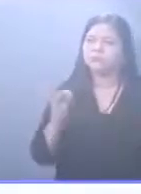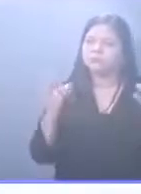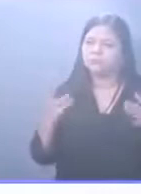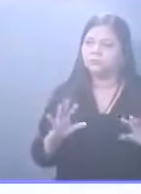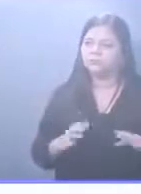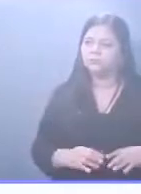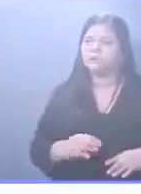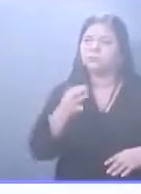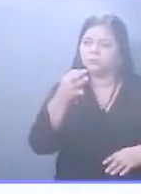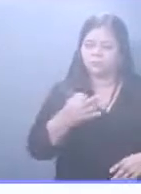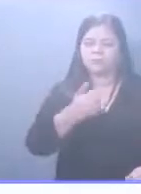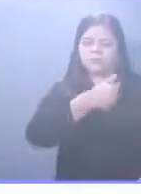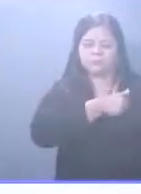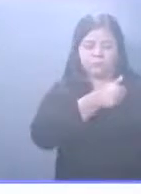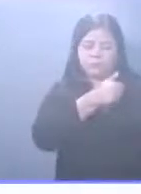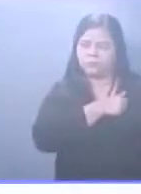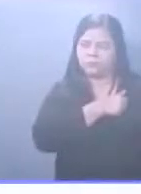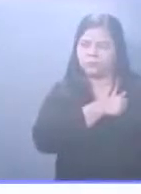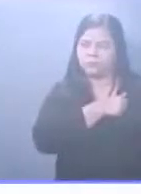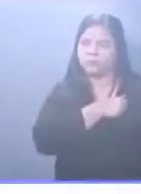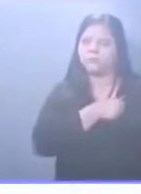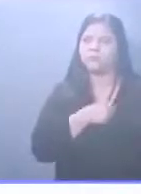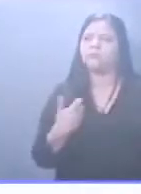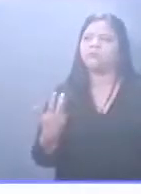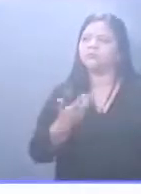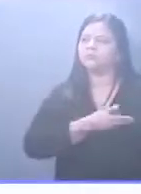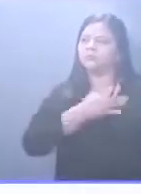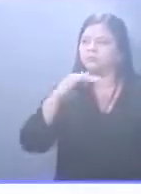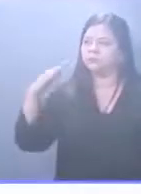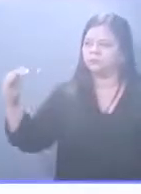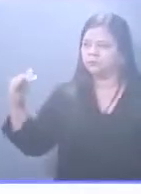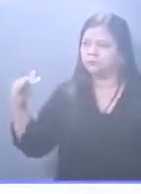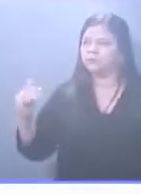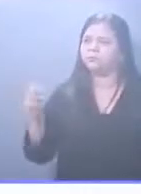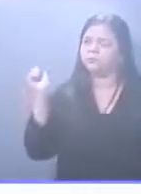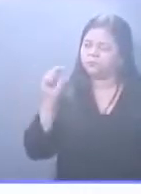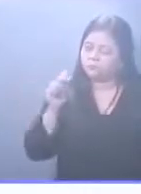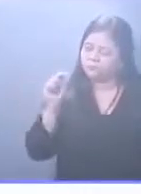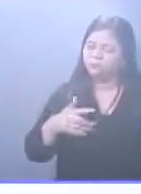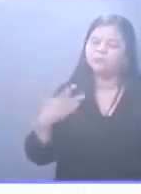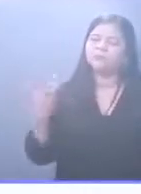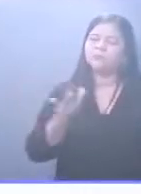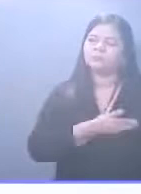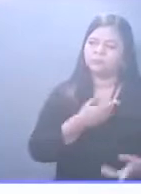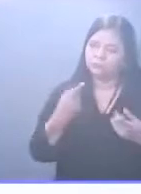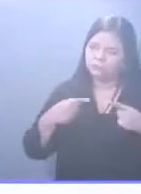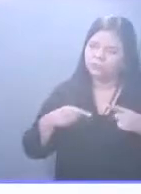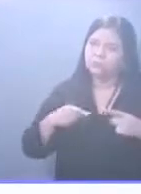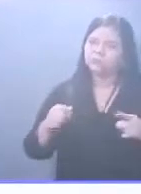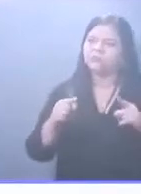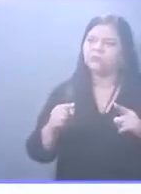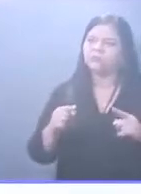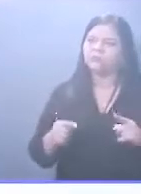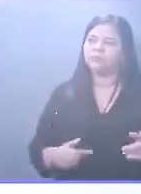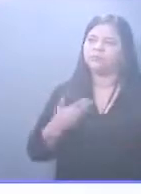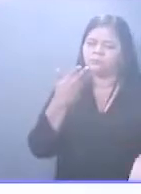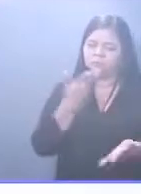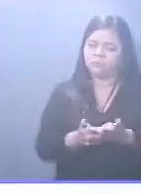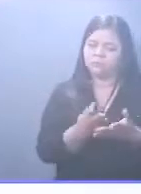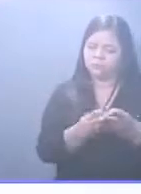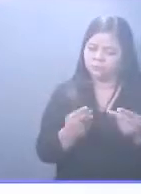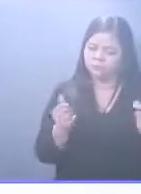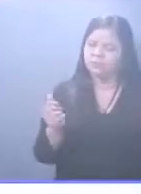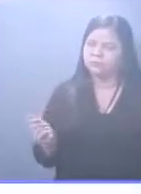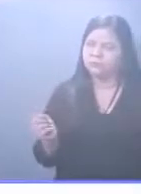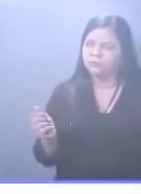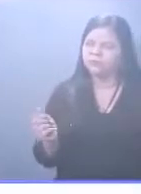ser responsable siempre con el país, y por eso vamos a seguir construyendo alternativas de solución